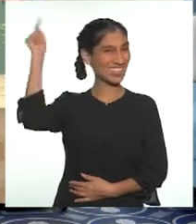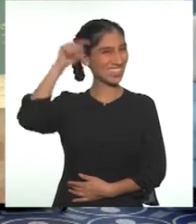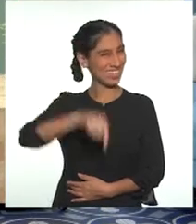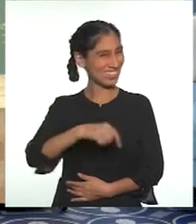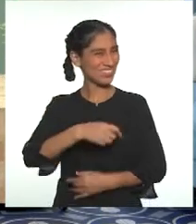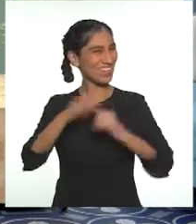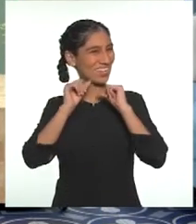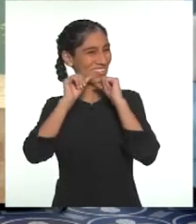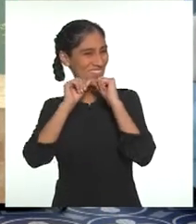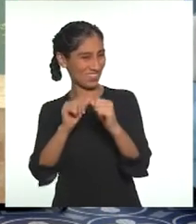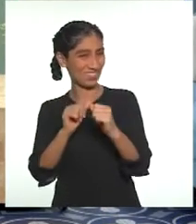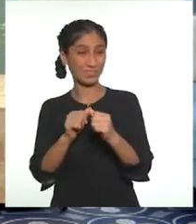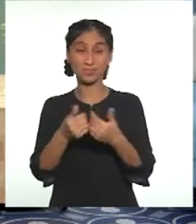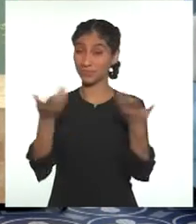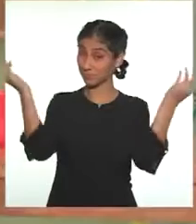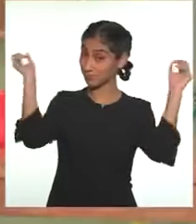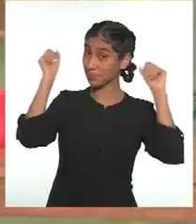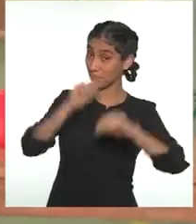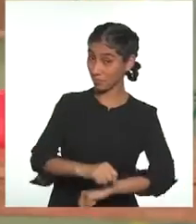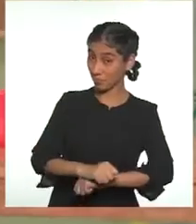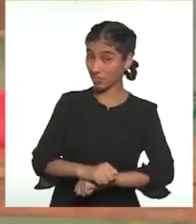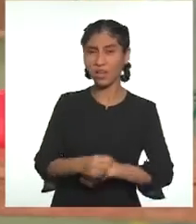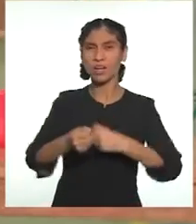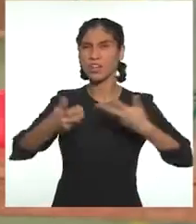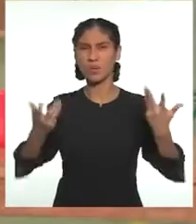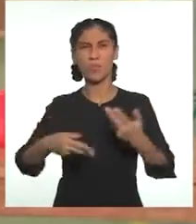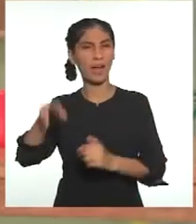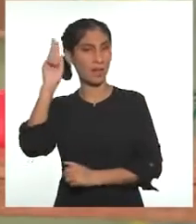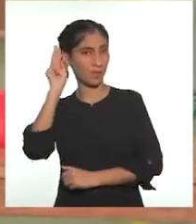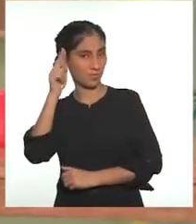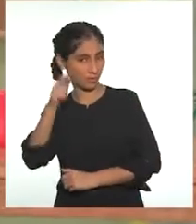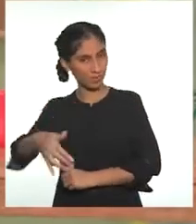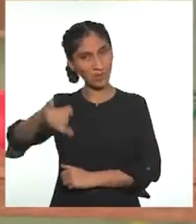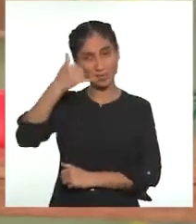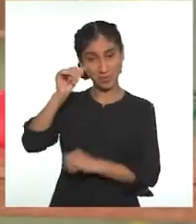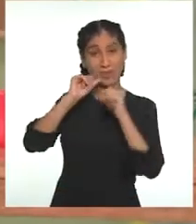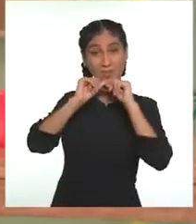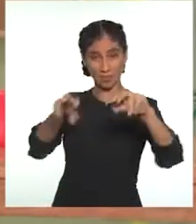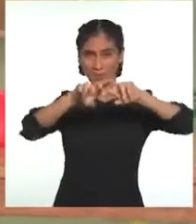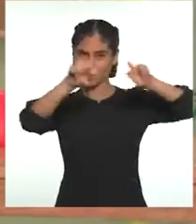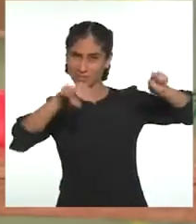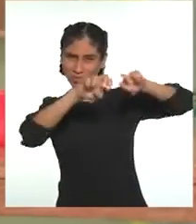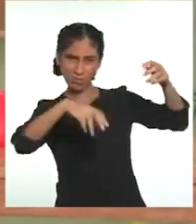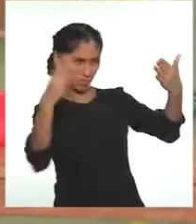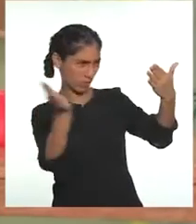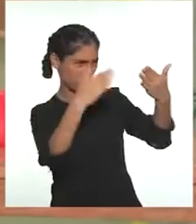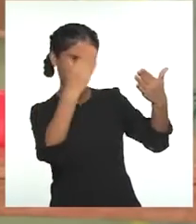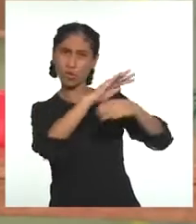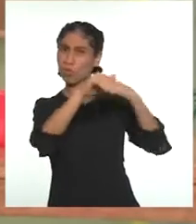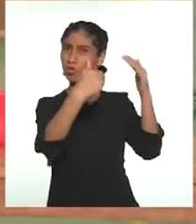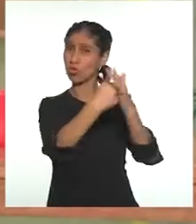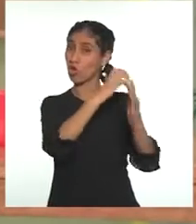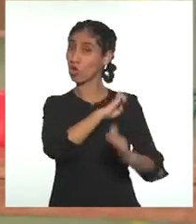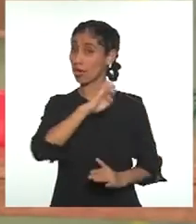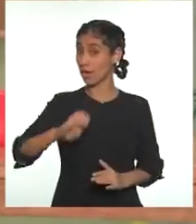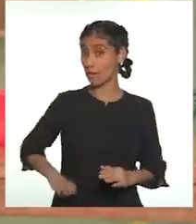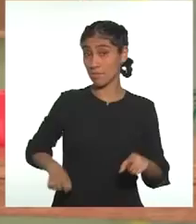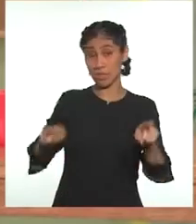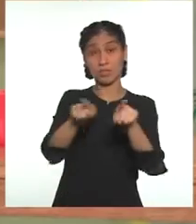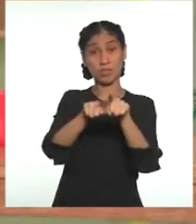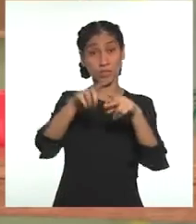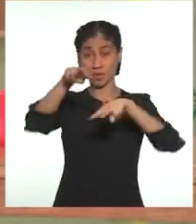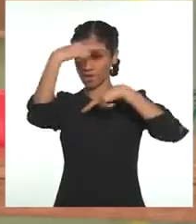Hola, ya estamos de regreso para continuar. Sí, es momento de llamar al profesor para seguir descubriendo sobre cómo los gobiernos y la